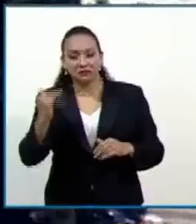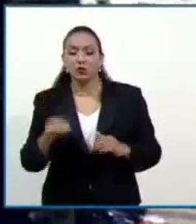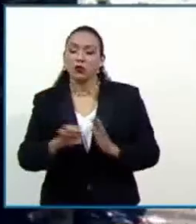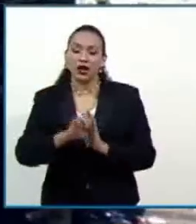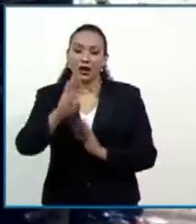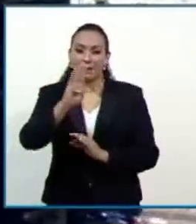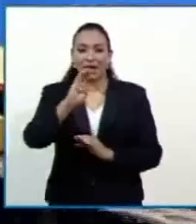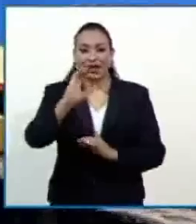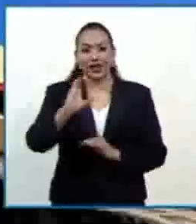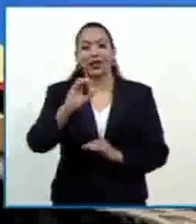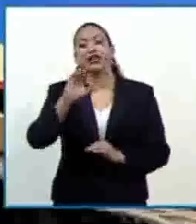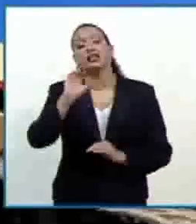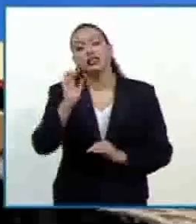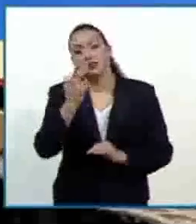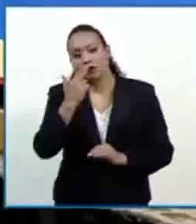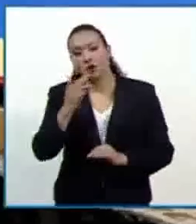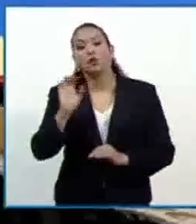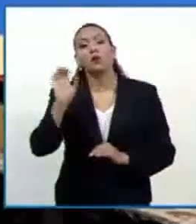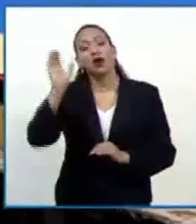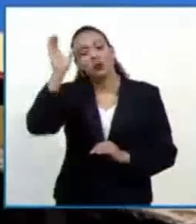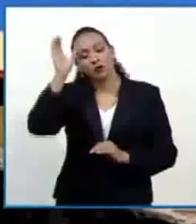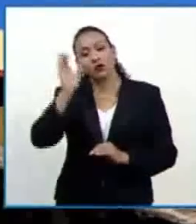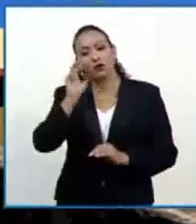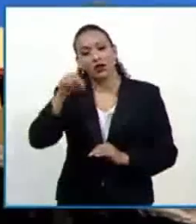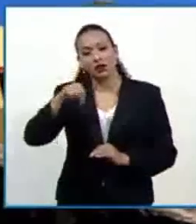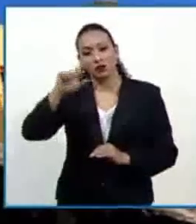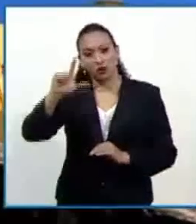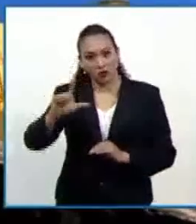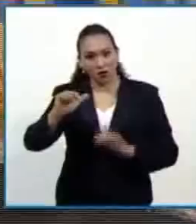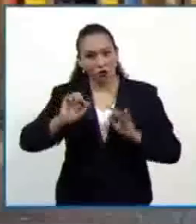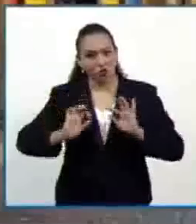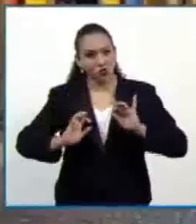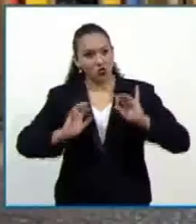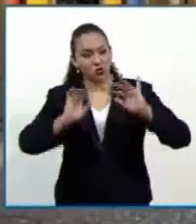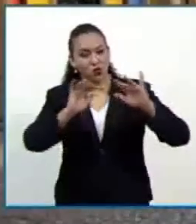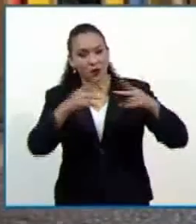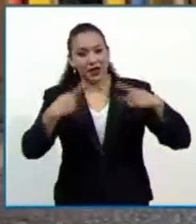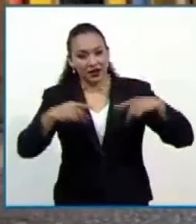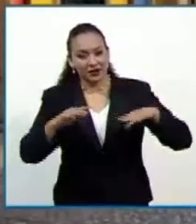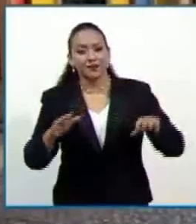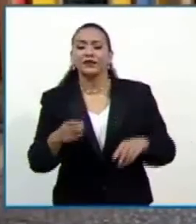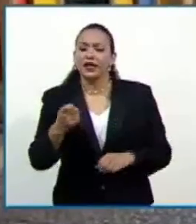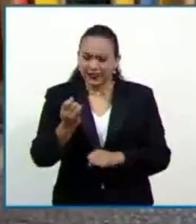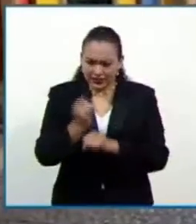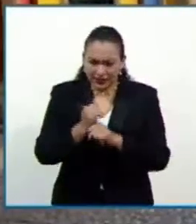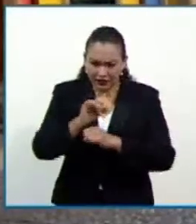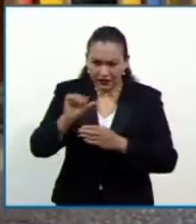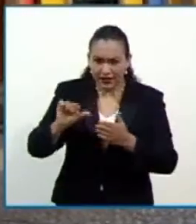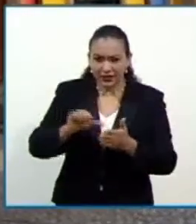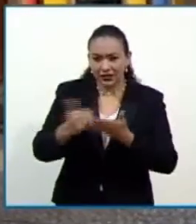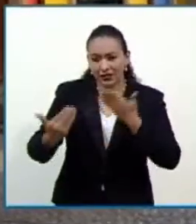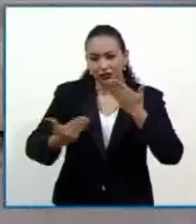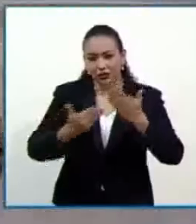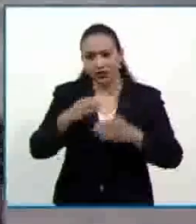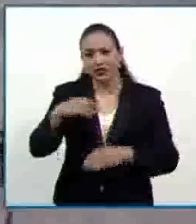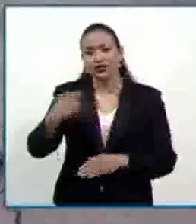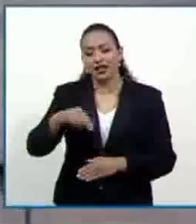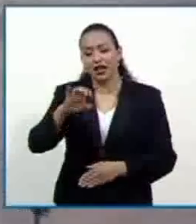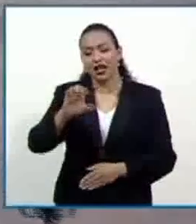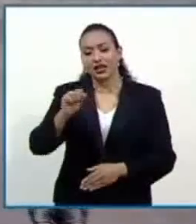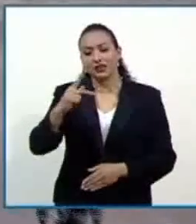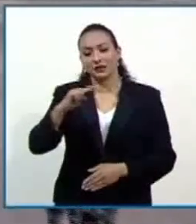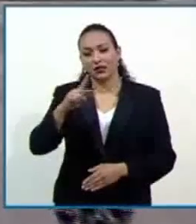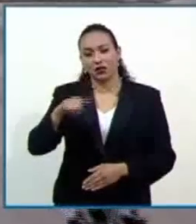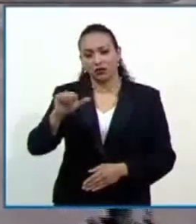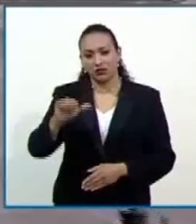Baja California, Chihuahua, Coahuila y Nuevo León. Es parte de la investigación que realizó el Centro de Estudios Espinosa